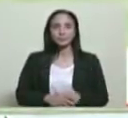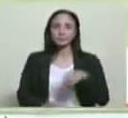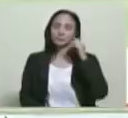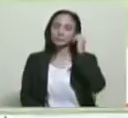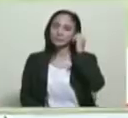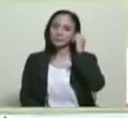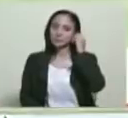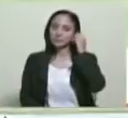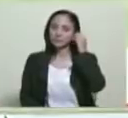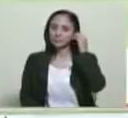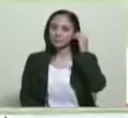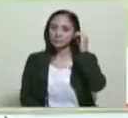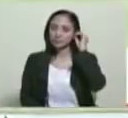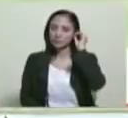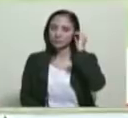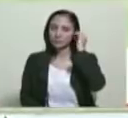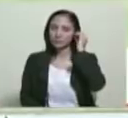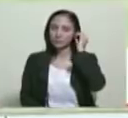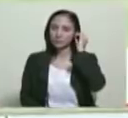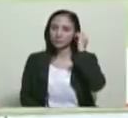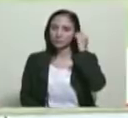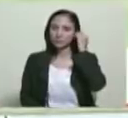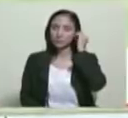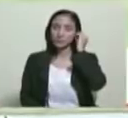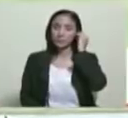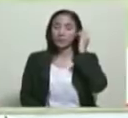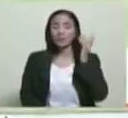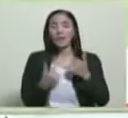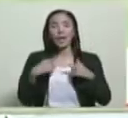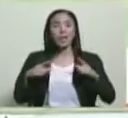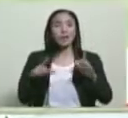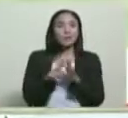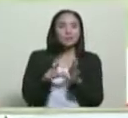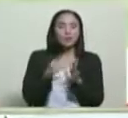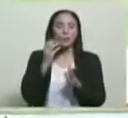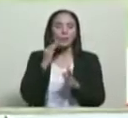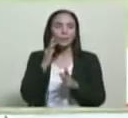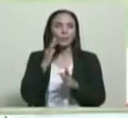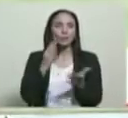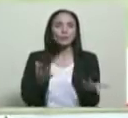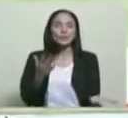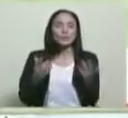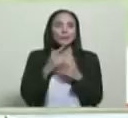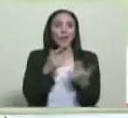De repente se aleja del liceo, cuarto, quinto año, y empiezan las malas juntas.